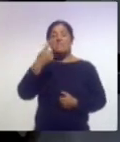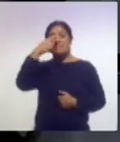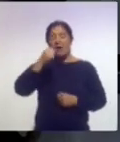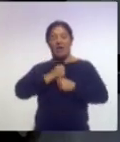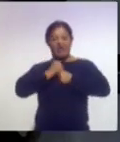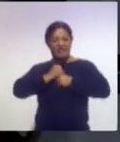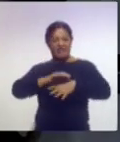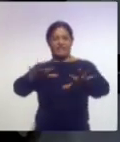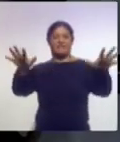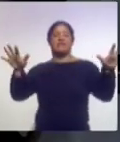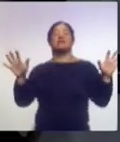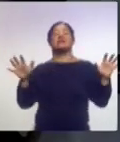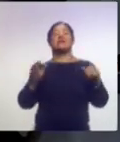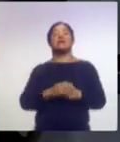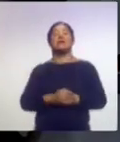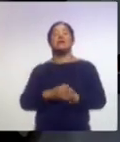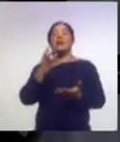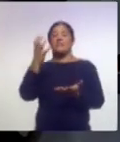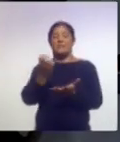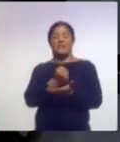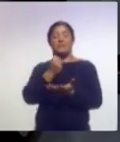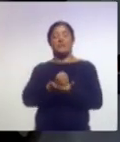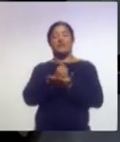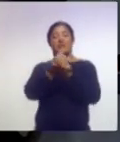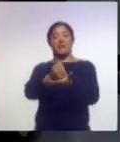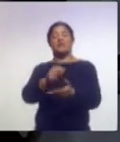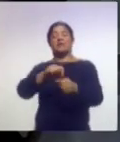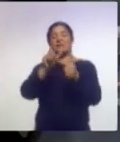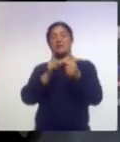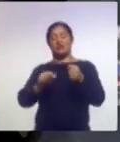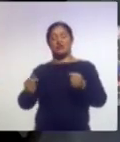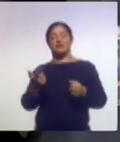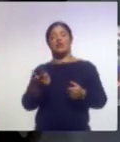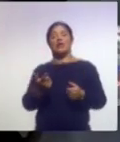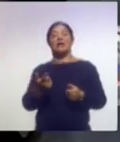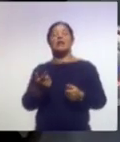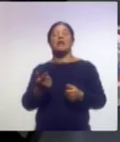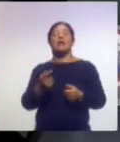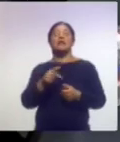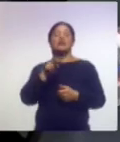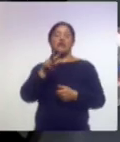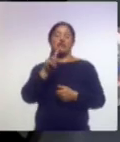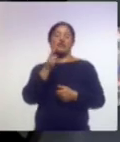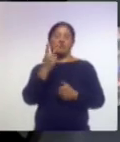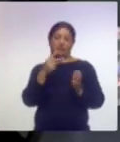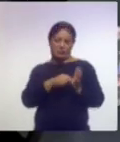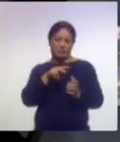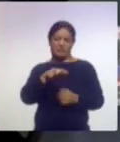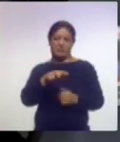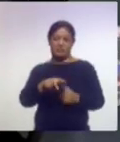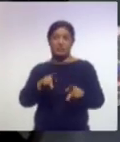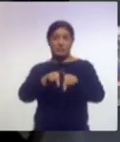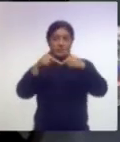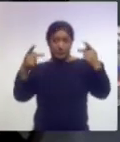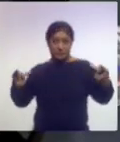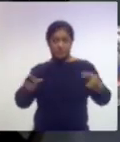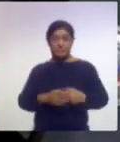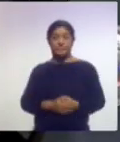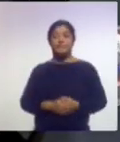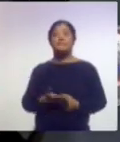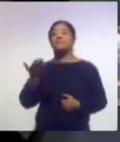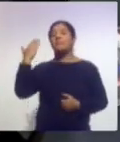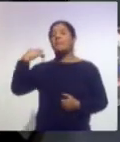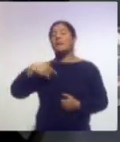la convocatoria del Premio Nacional de Periodismo en su emisión 2018. Bien. Quiero decirte que esta convocatoria se lanzó el pasado 17 de